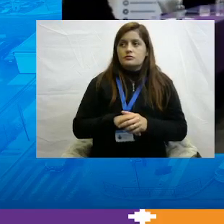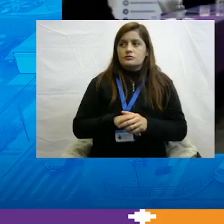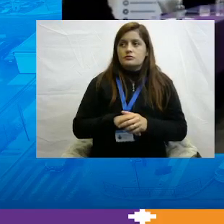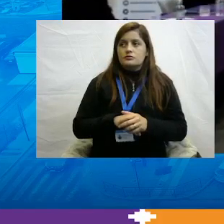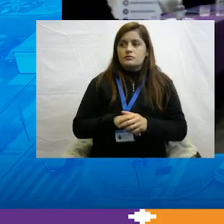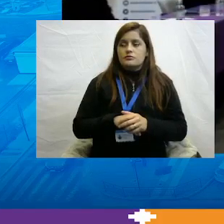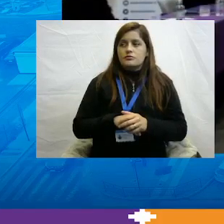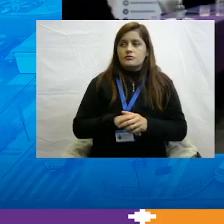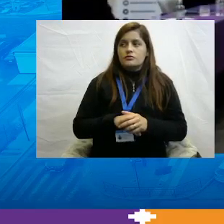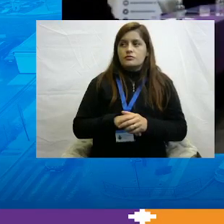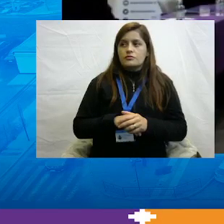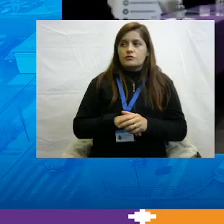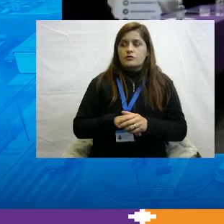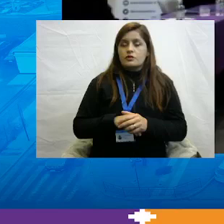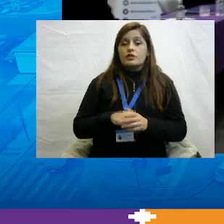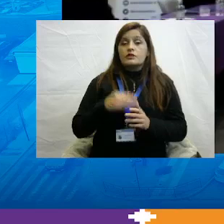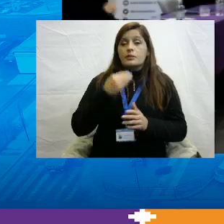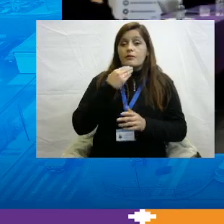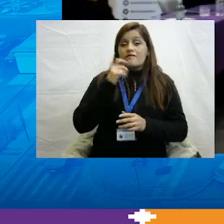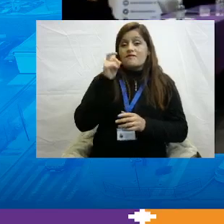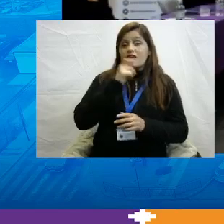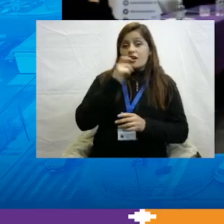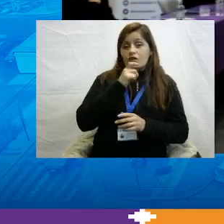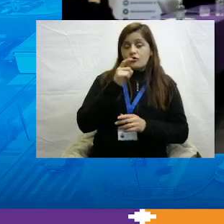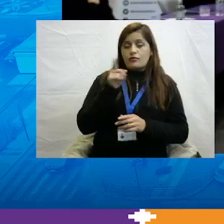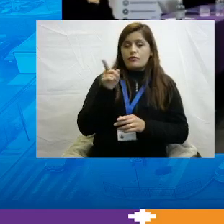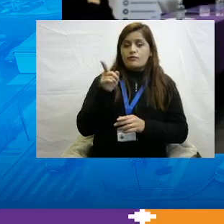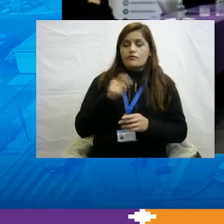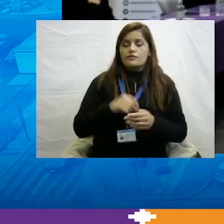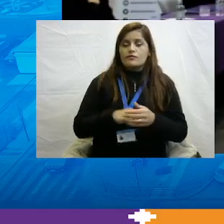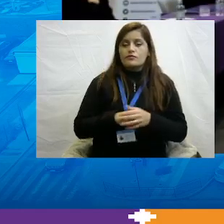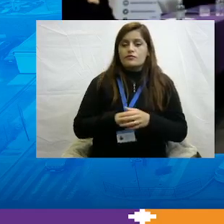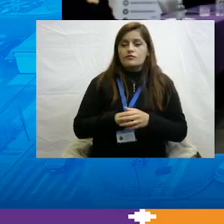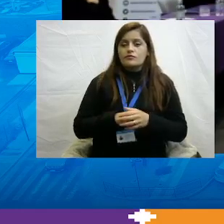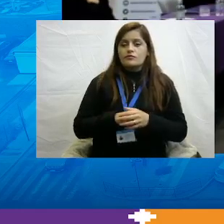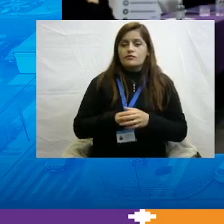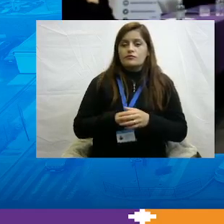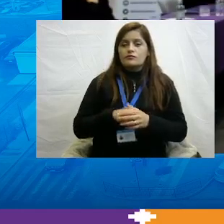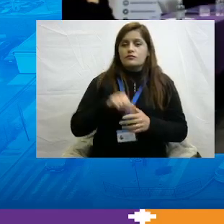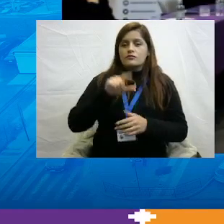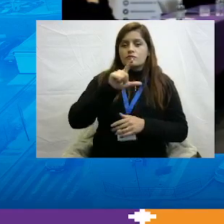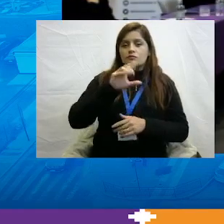Solicita que se le paguen los feriados legales proporcionales. El feriado legal corresponde a